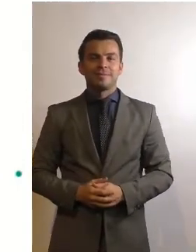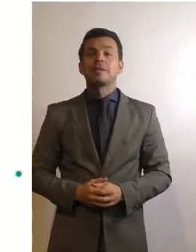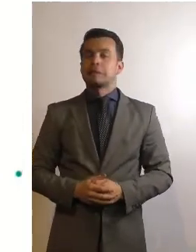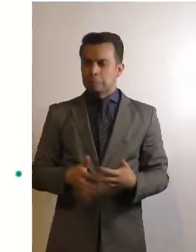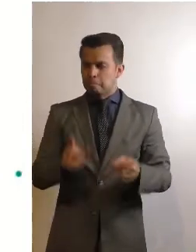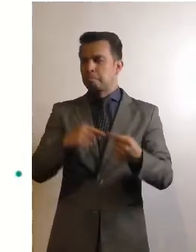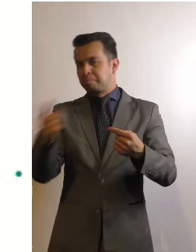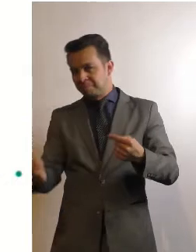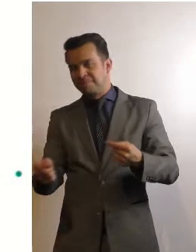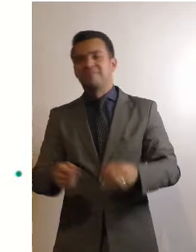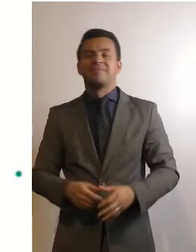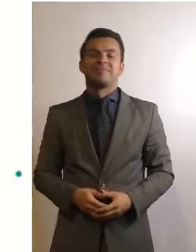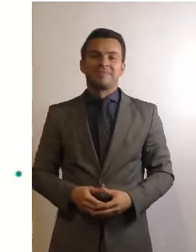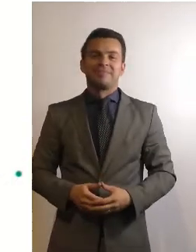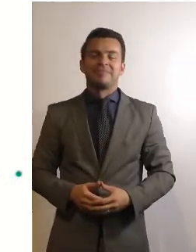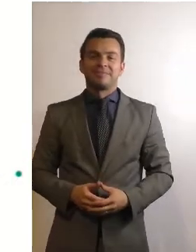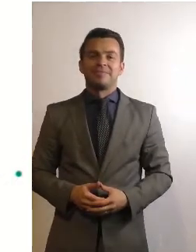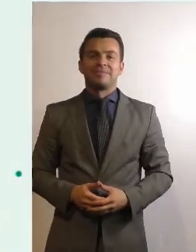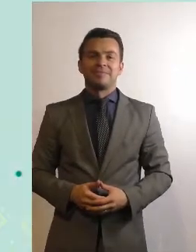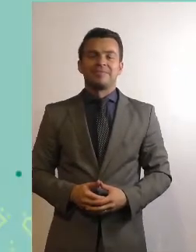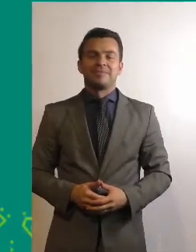Siguiente.